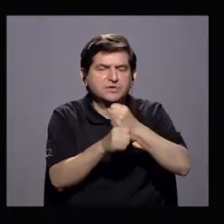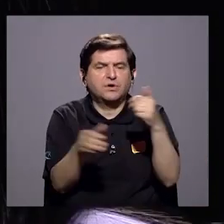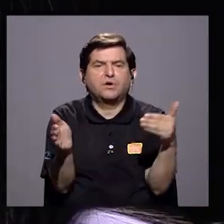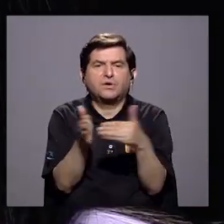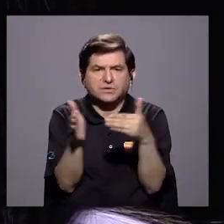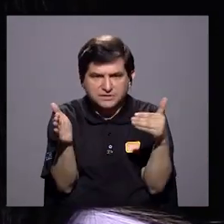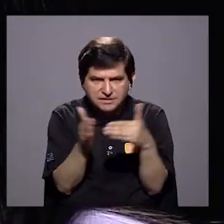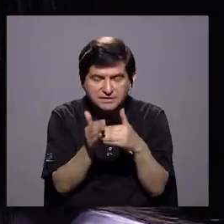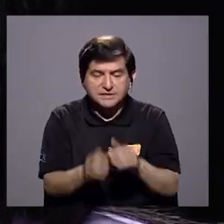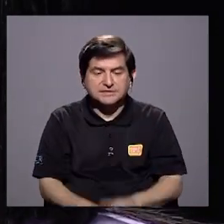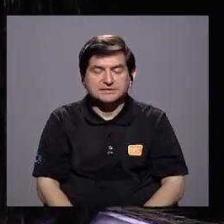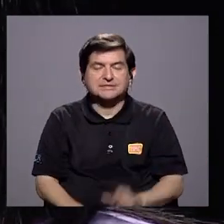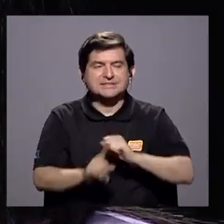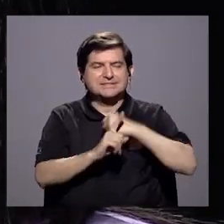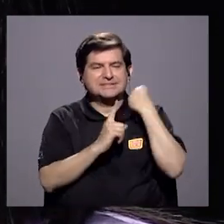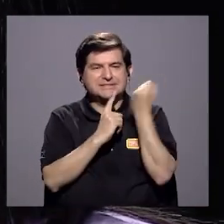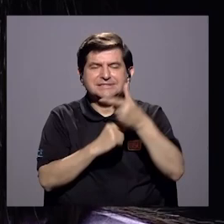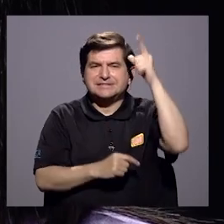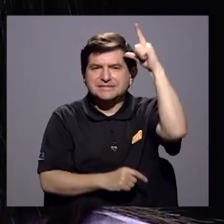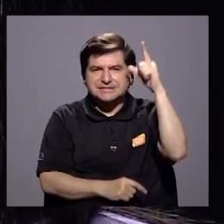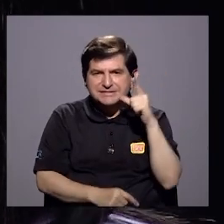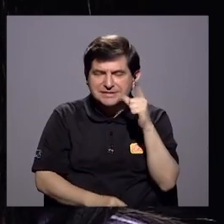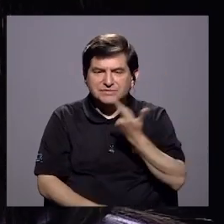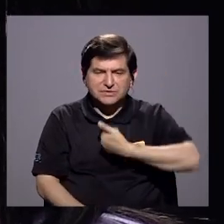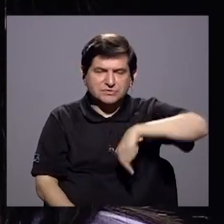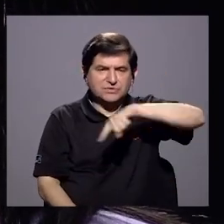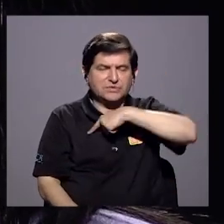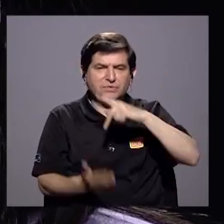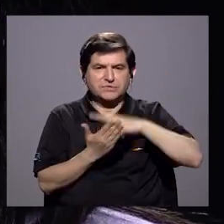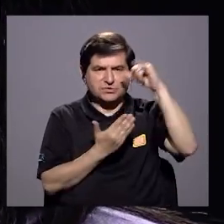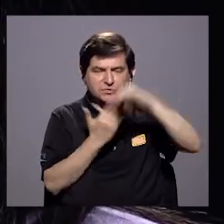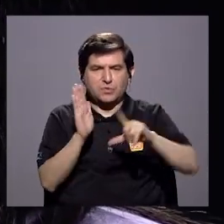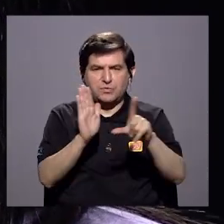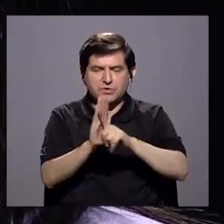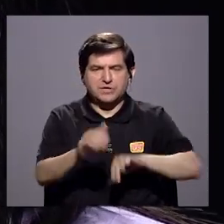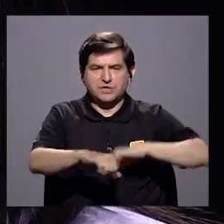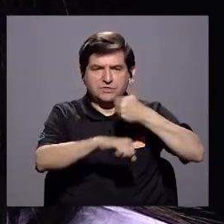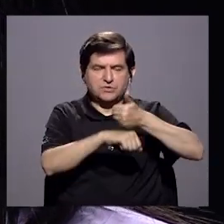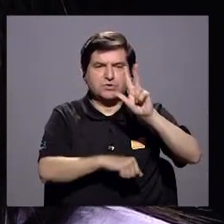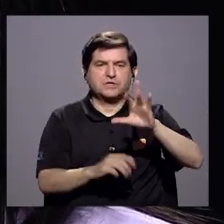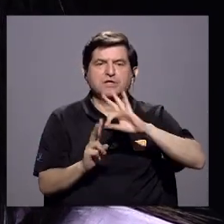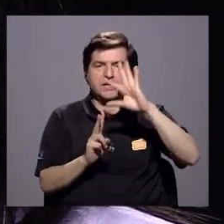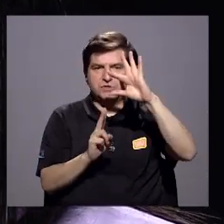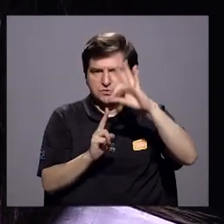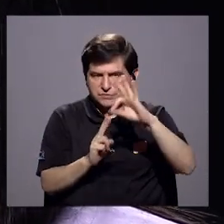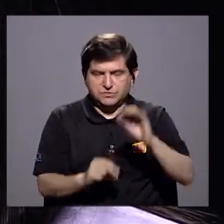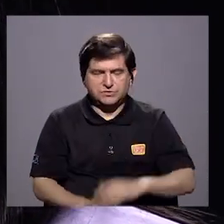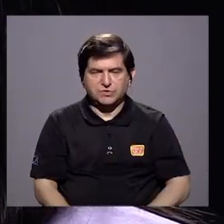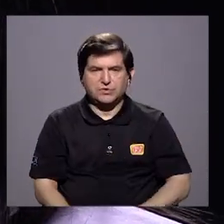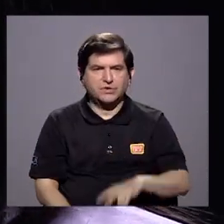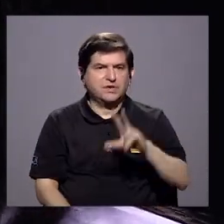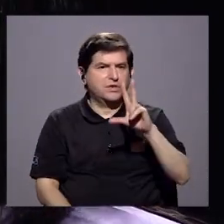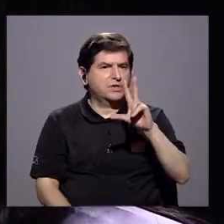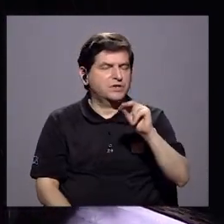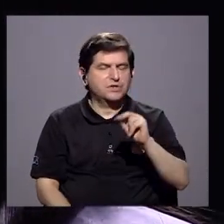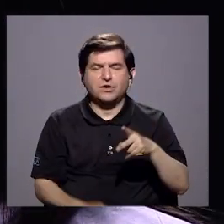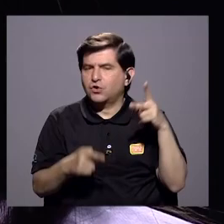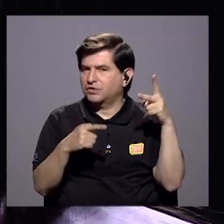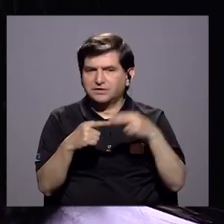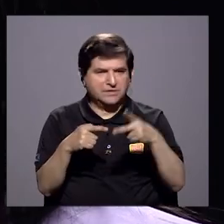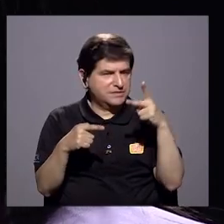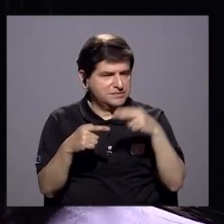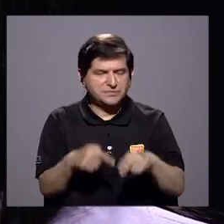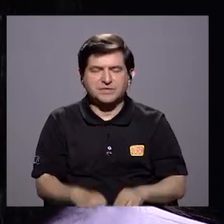vez. Sí, las condiciones de Limón nos hicieron que en el proyecto de ley definiéramos tres alternativas que no pasan por ni un